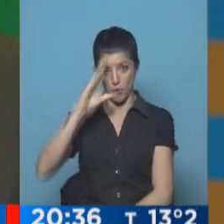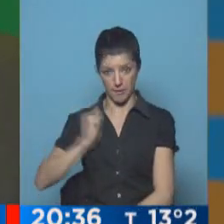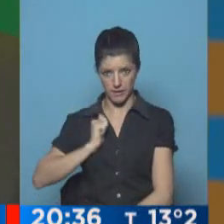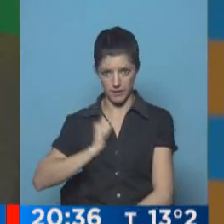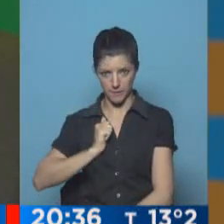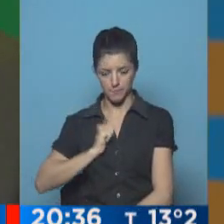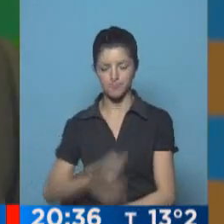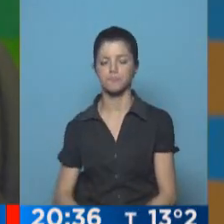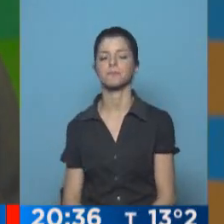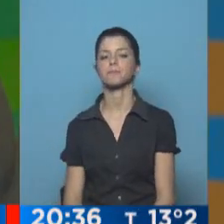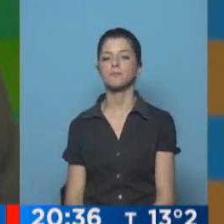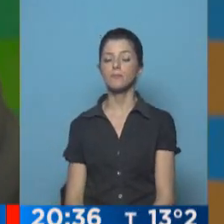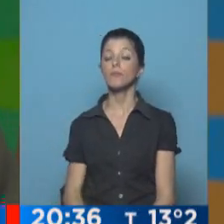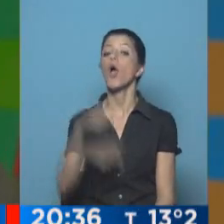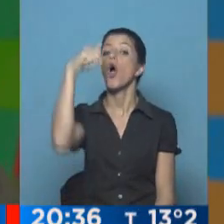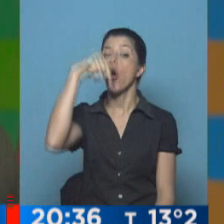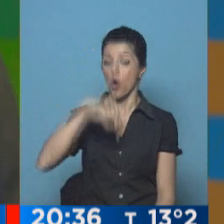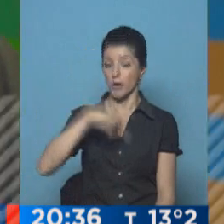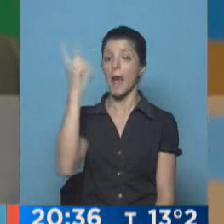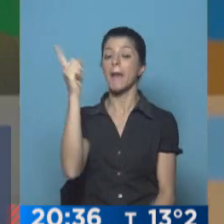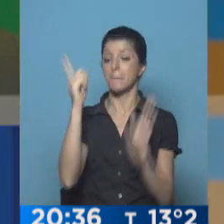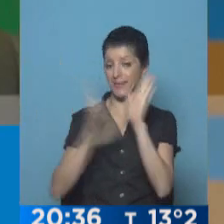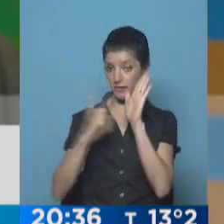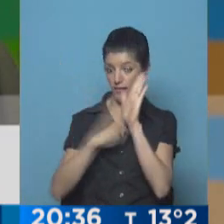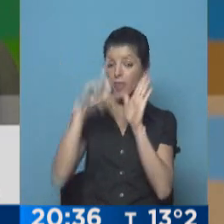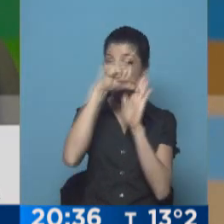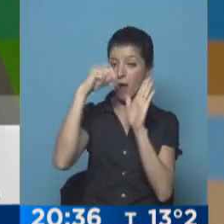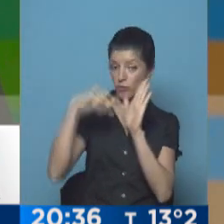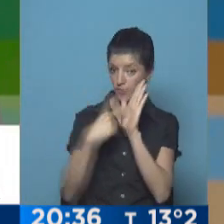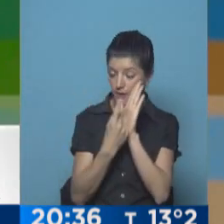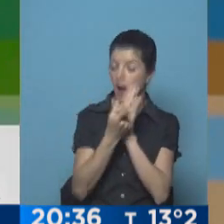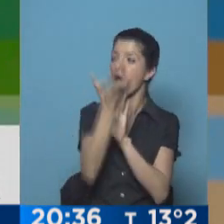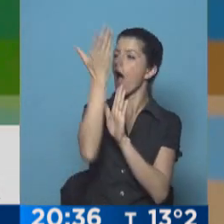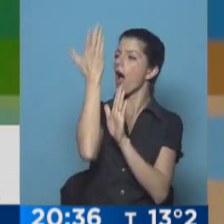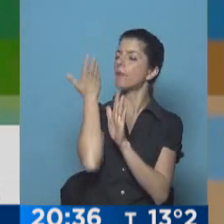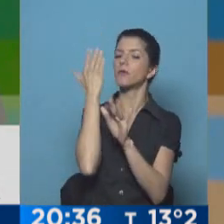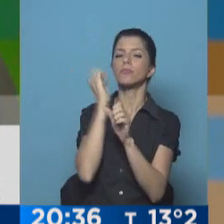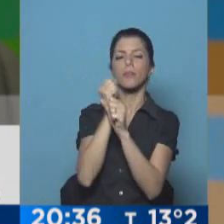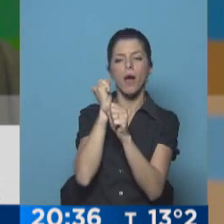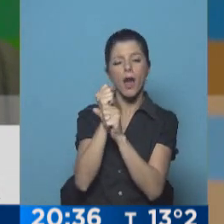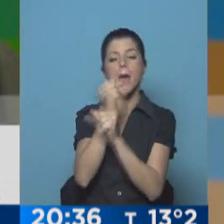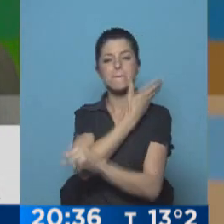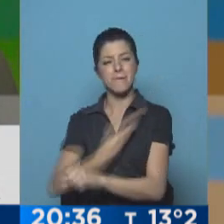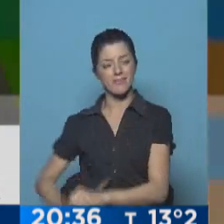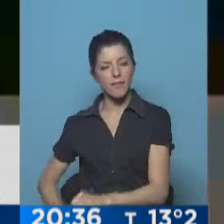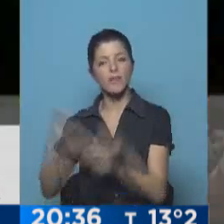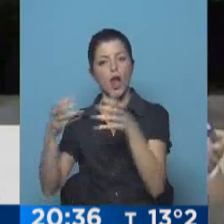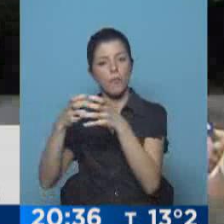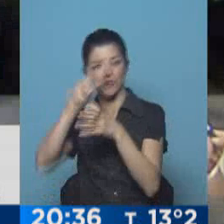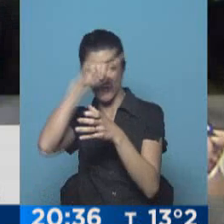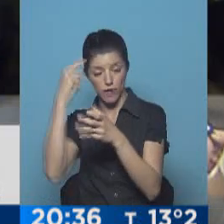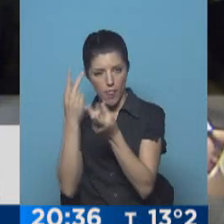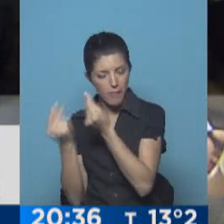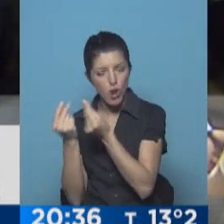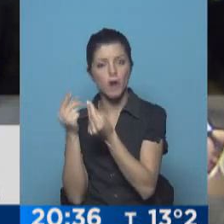el actual presidente del Banco Central Alejandro banoli cuando trabajaba como como presidente de la Comisión Nacional de valores